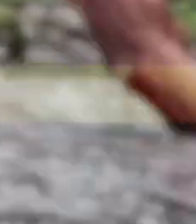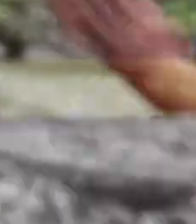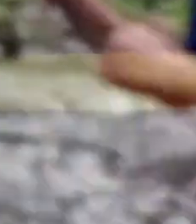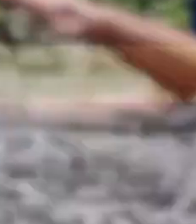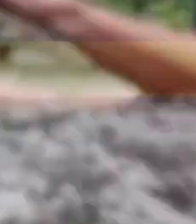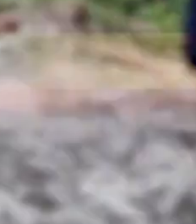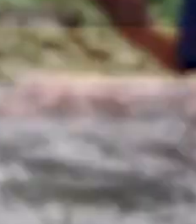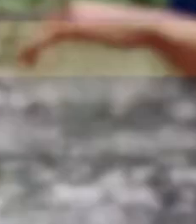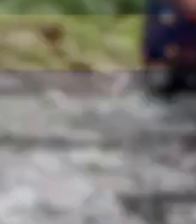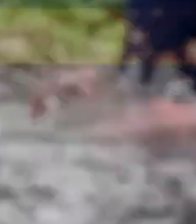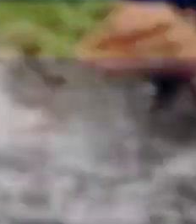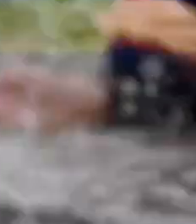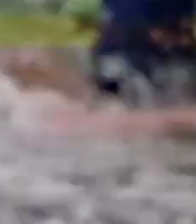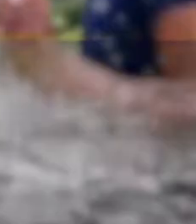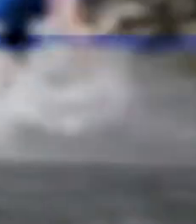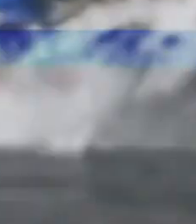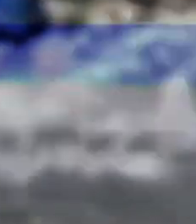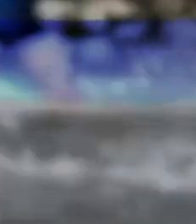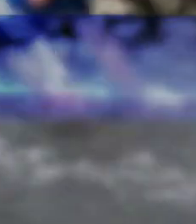ah